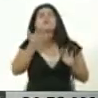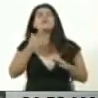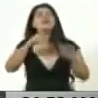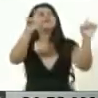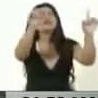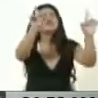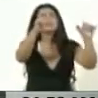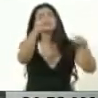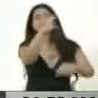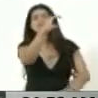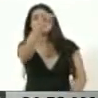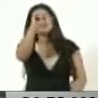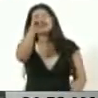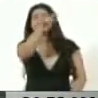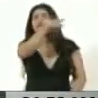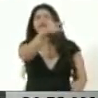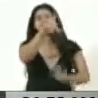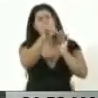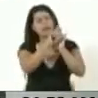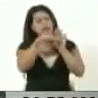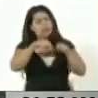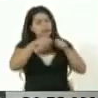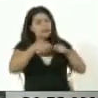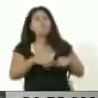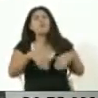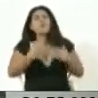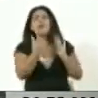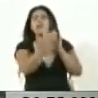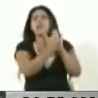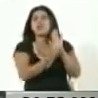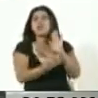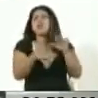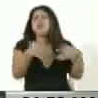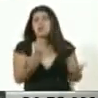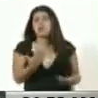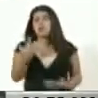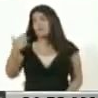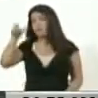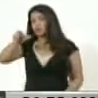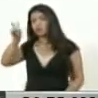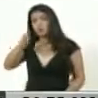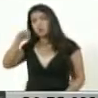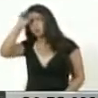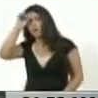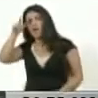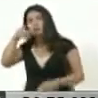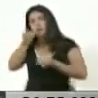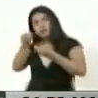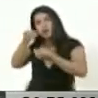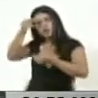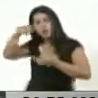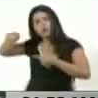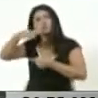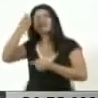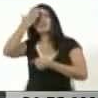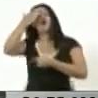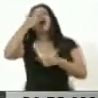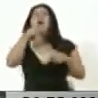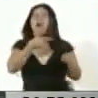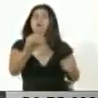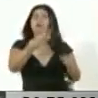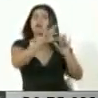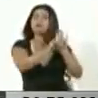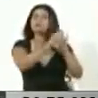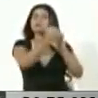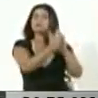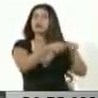los venezolanos debiéramos condenar esta situación en la cual ellos se han puesto al frente, como tú